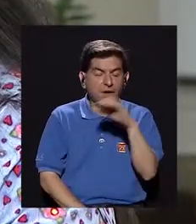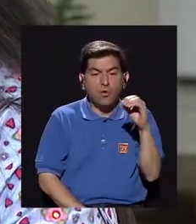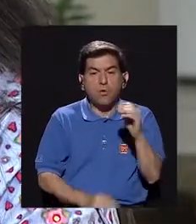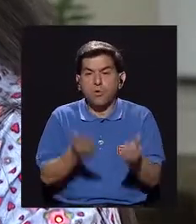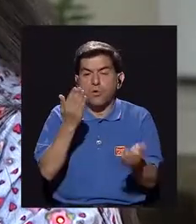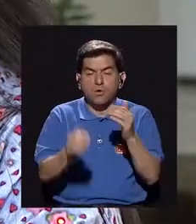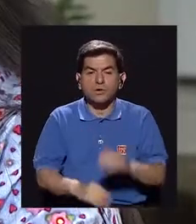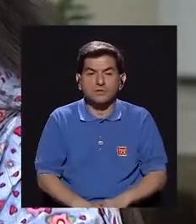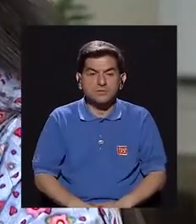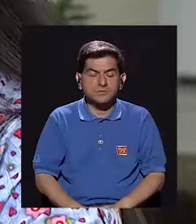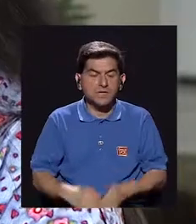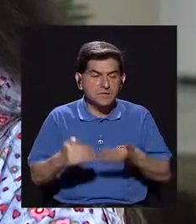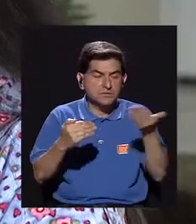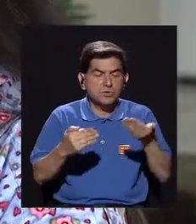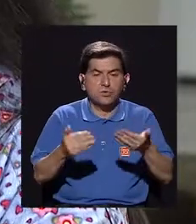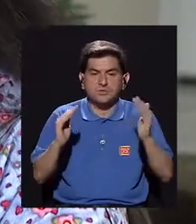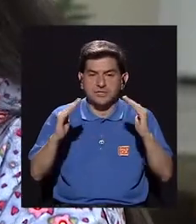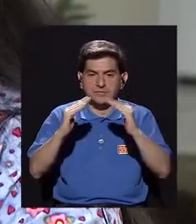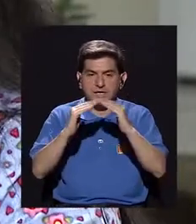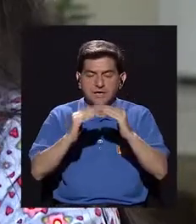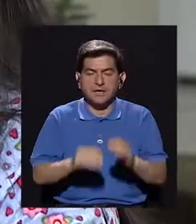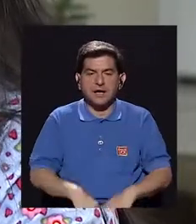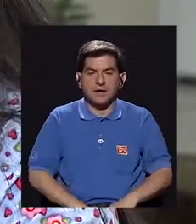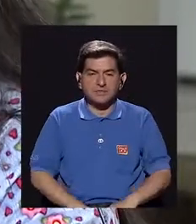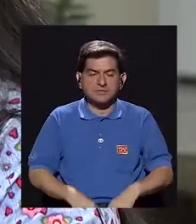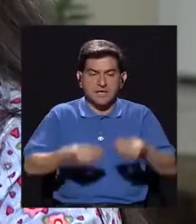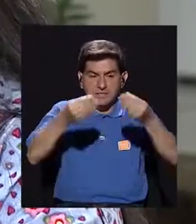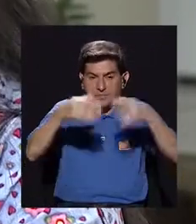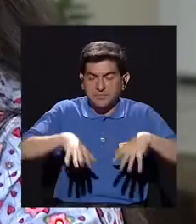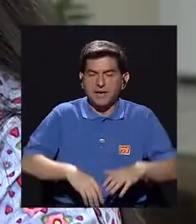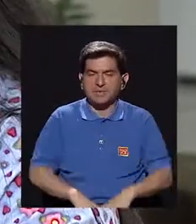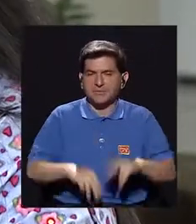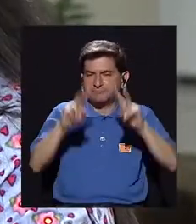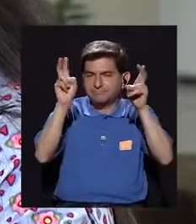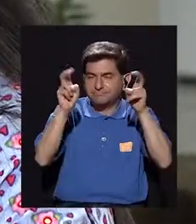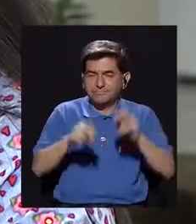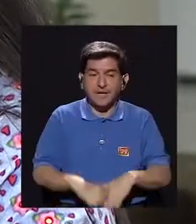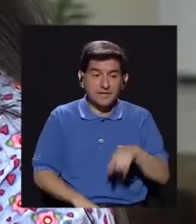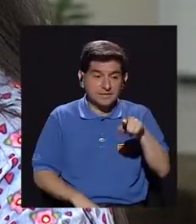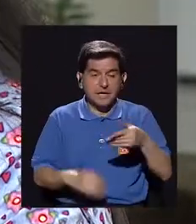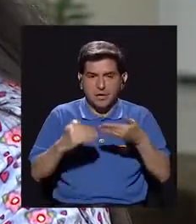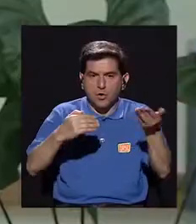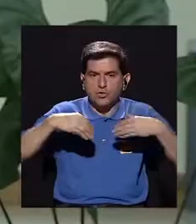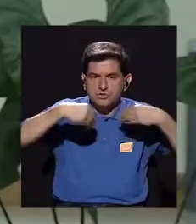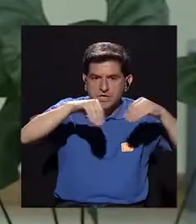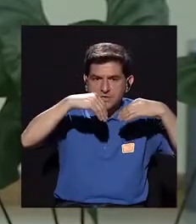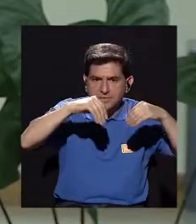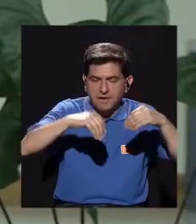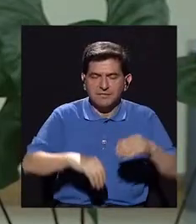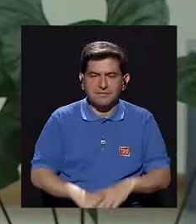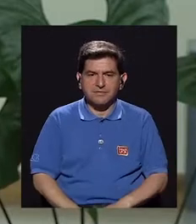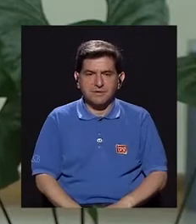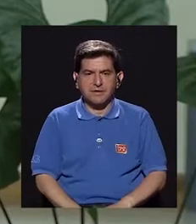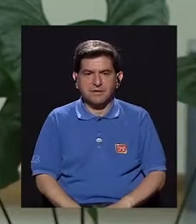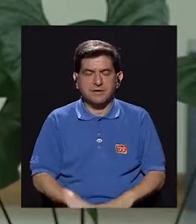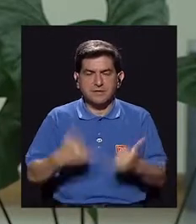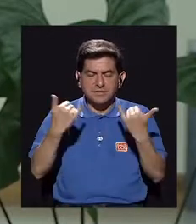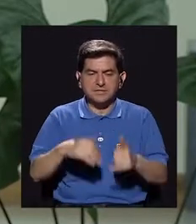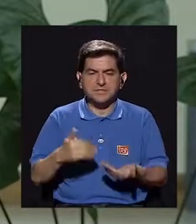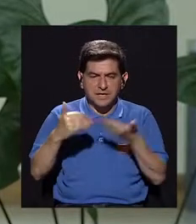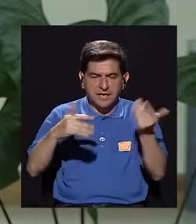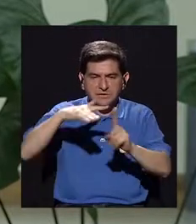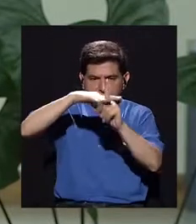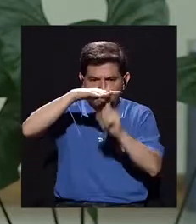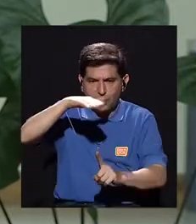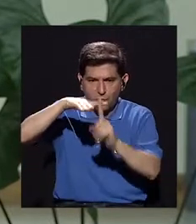hay pérdidas inclusive de objetos dentro de la casa, que empiezan a vender sus cosas, que empiezan inclusive a desaparecerse cosas de la casa,